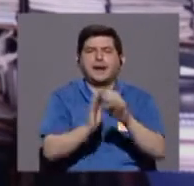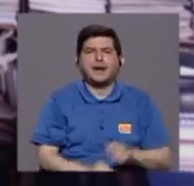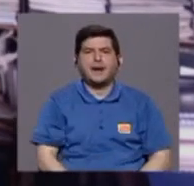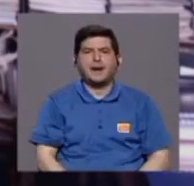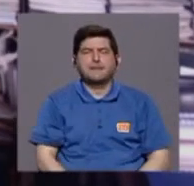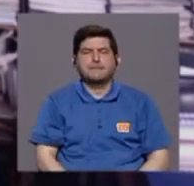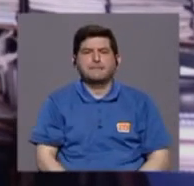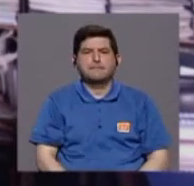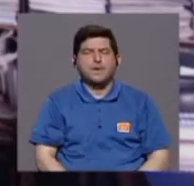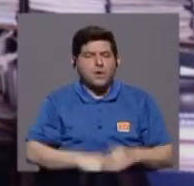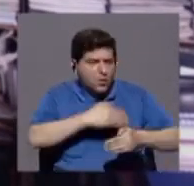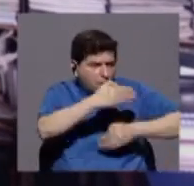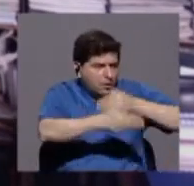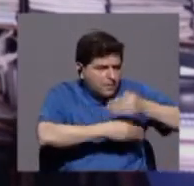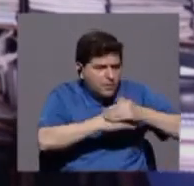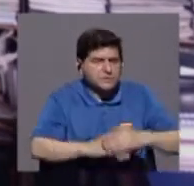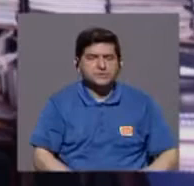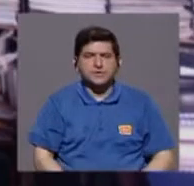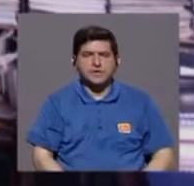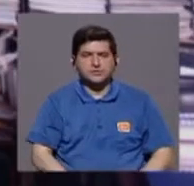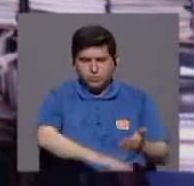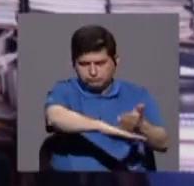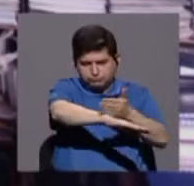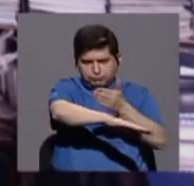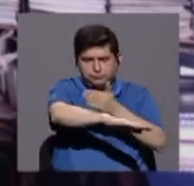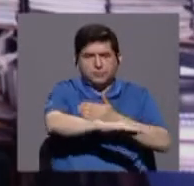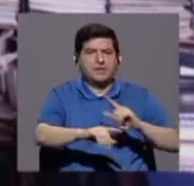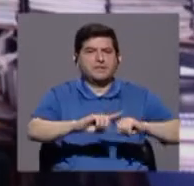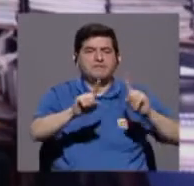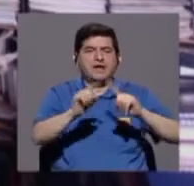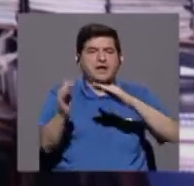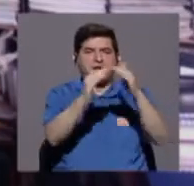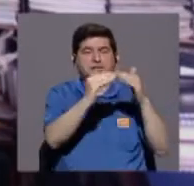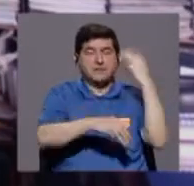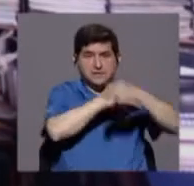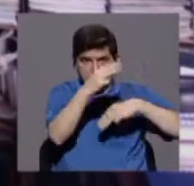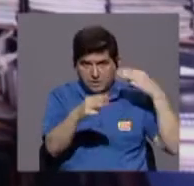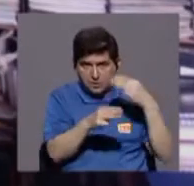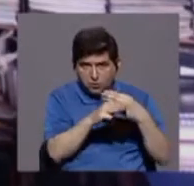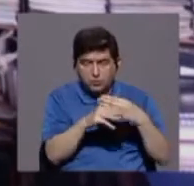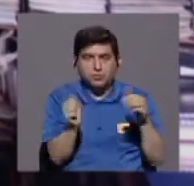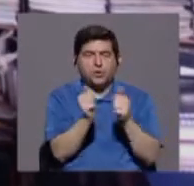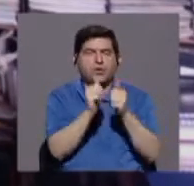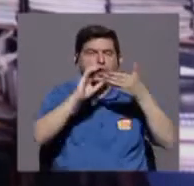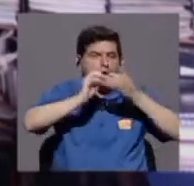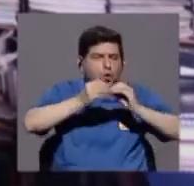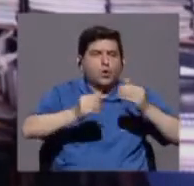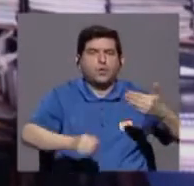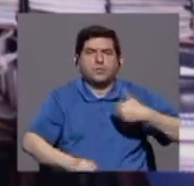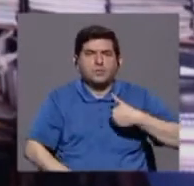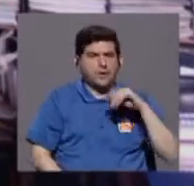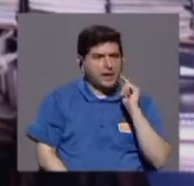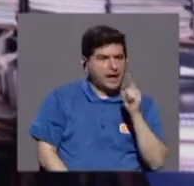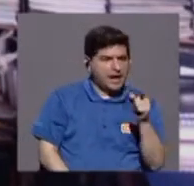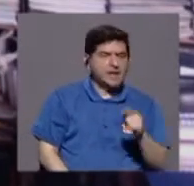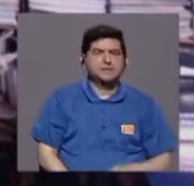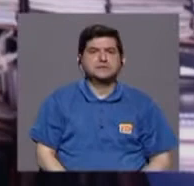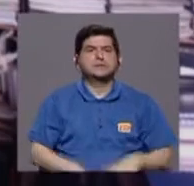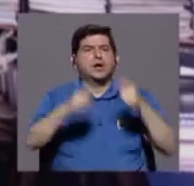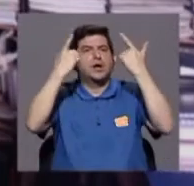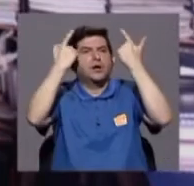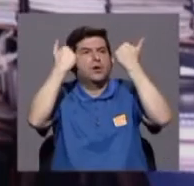de crecimiento de otras poblaciones en el mundo y con los datos que tenemos, esto es un